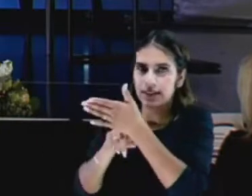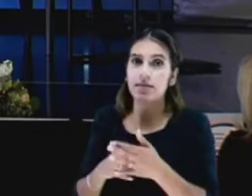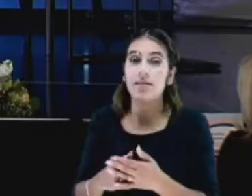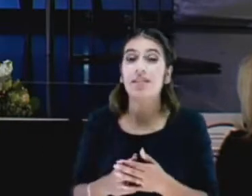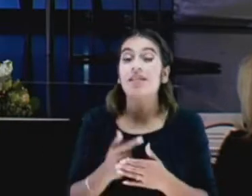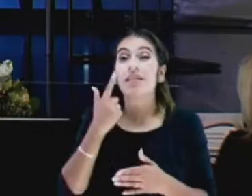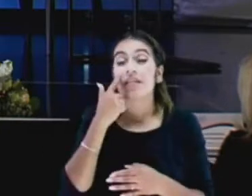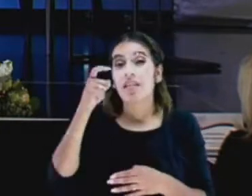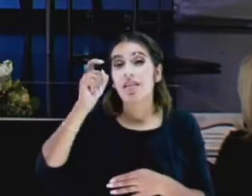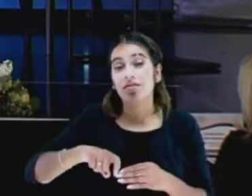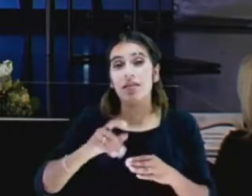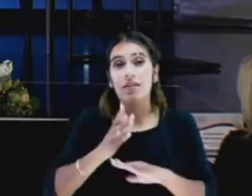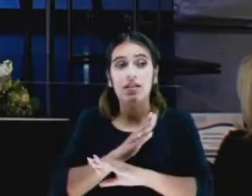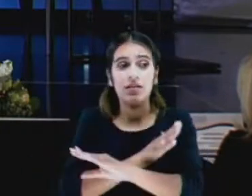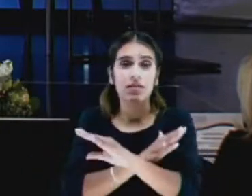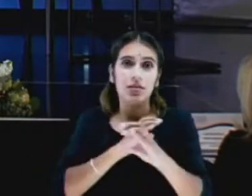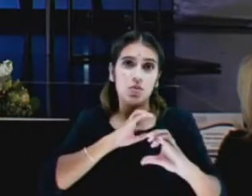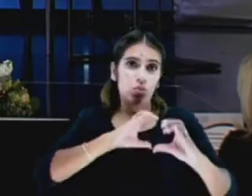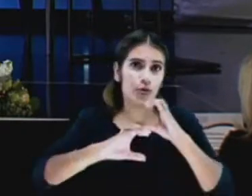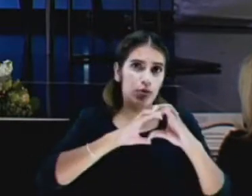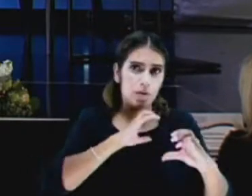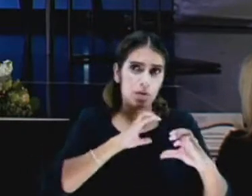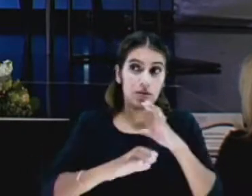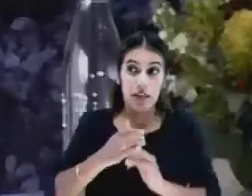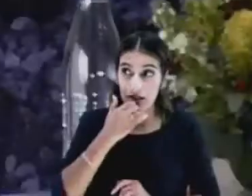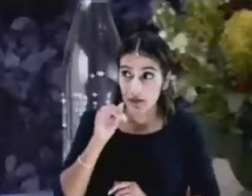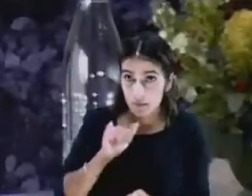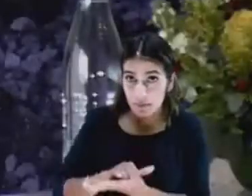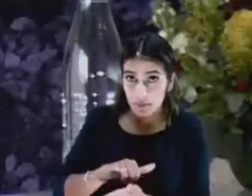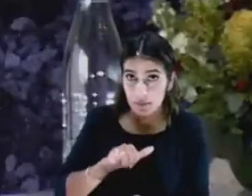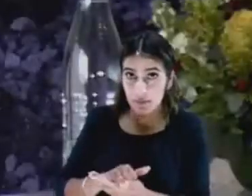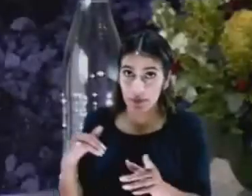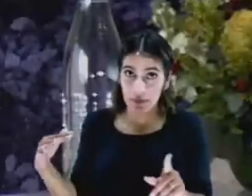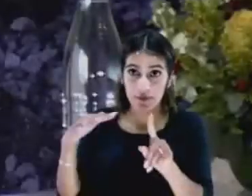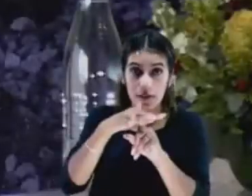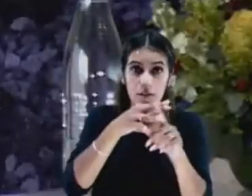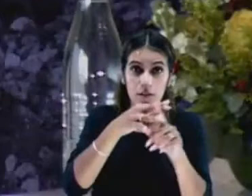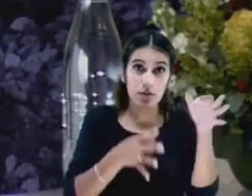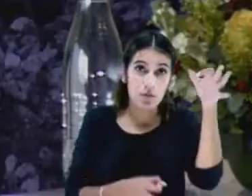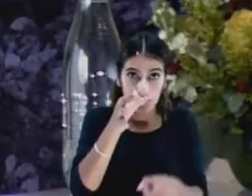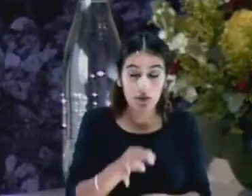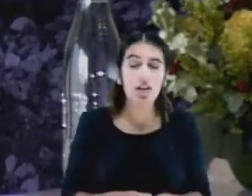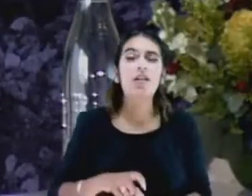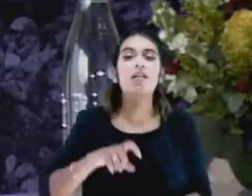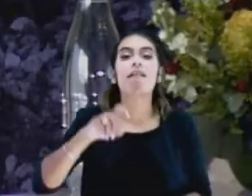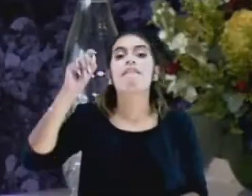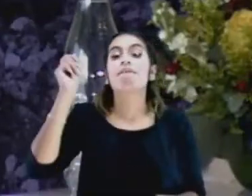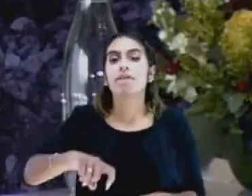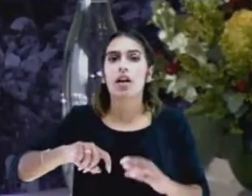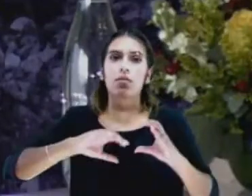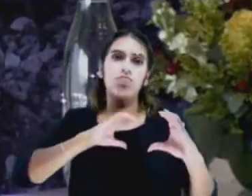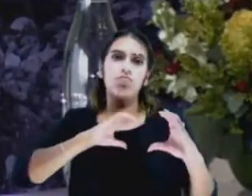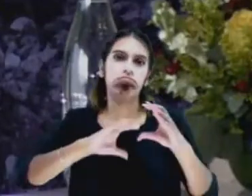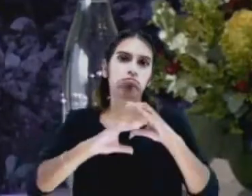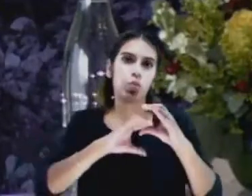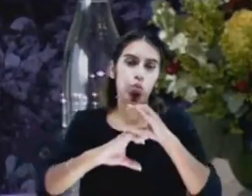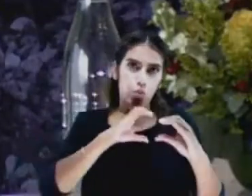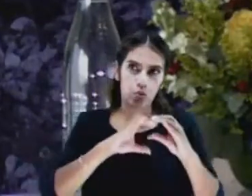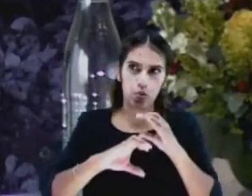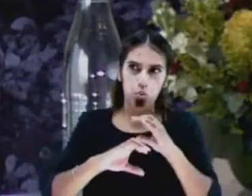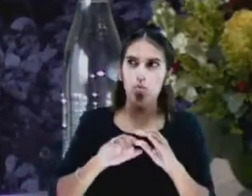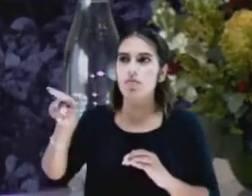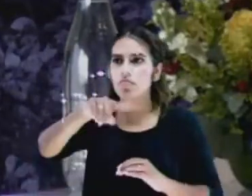afectar la función judicial pues la norma establece que hay un deber de comunicación de la agencia de las partes